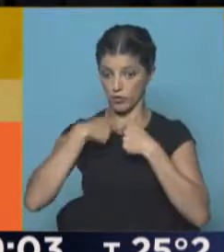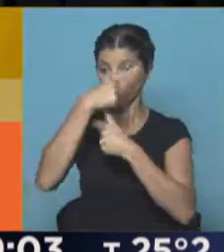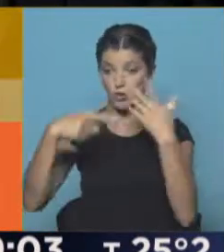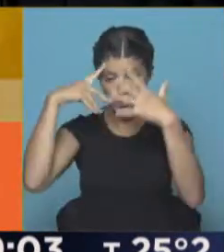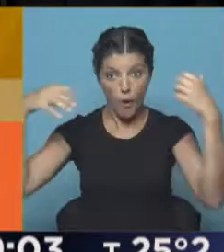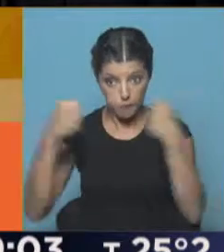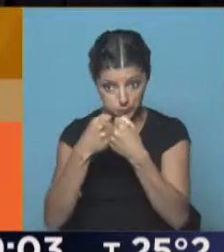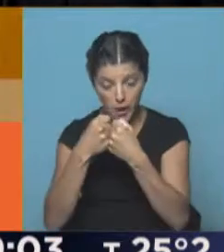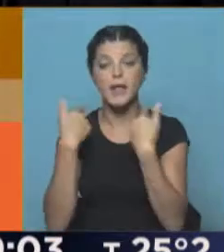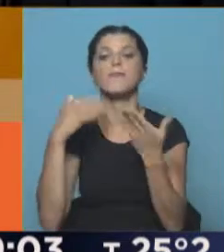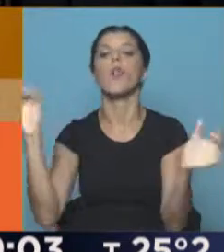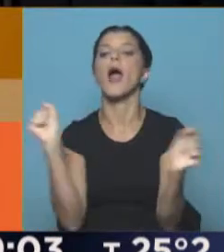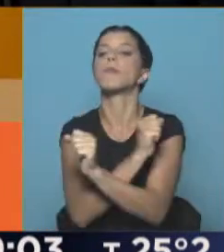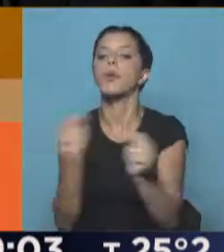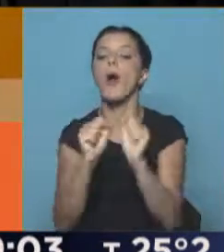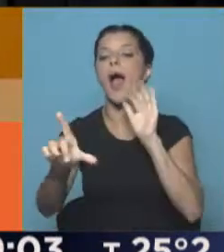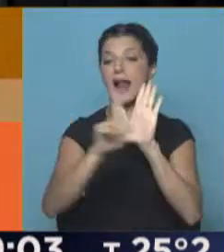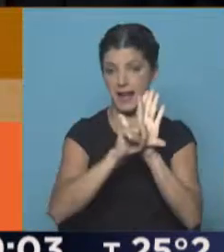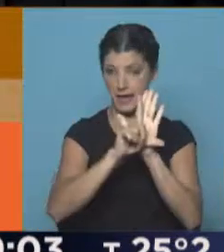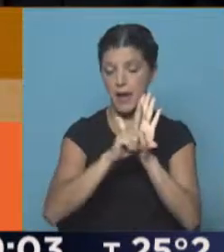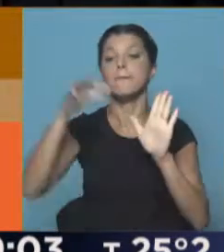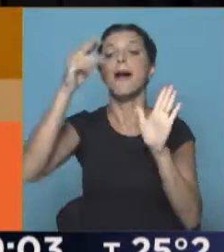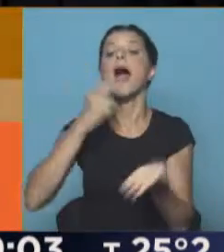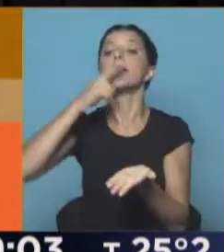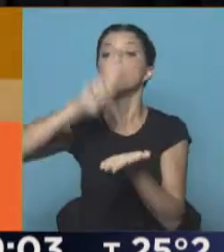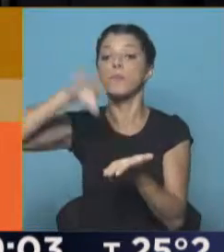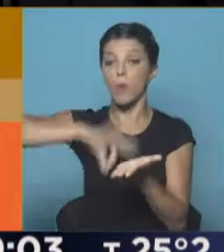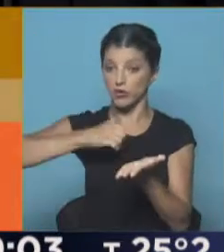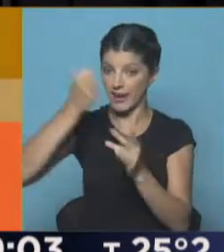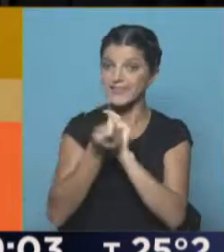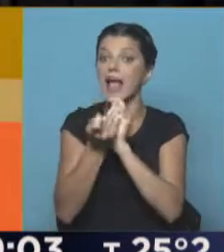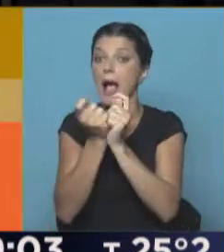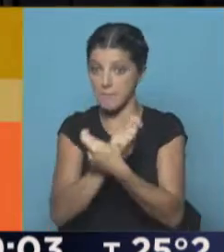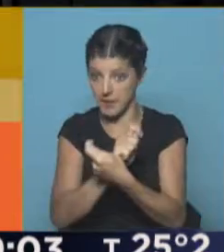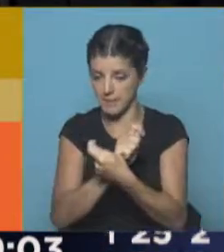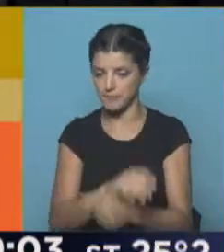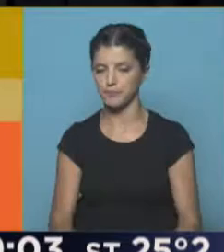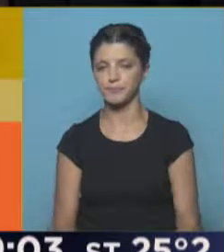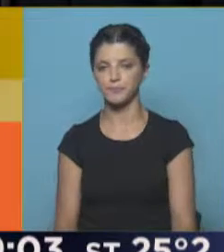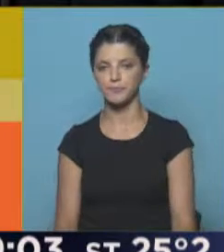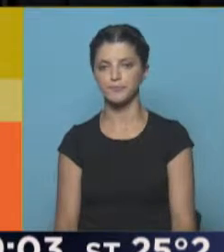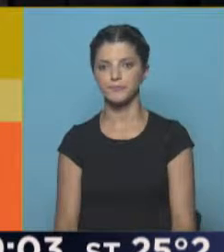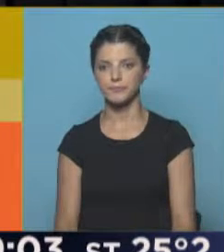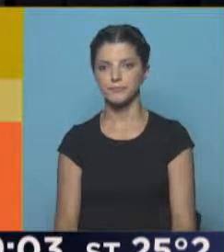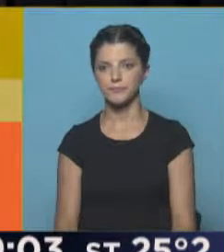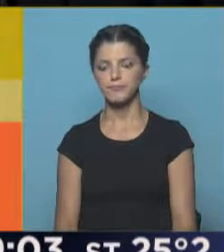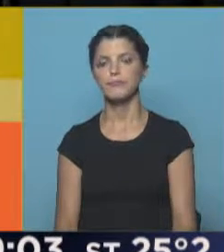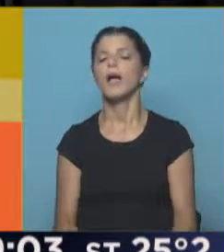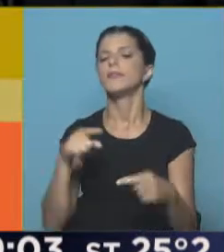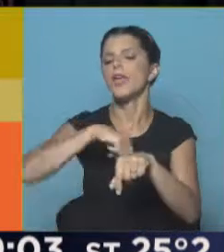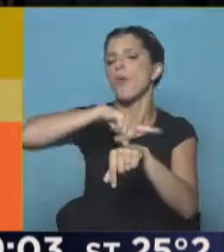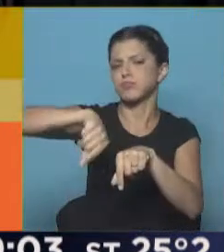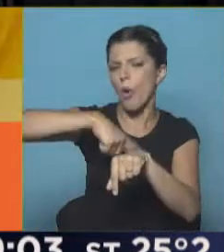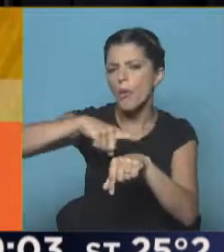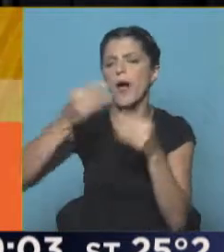la sanción de esta ley que modifica el impuesto a las ganancias. Hubo mucha tela para cortar durante estas horas, por supuesto, hubo